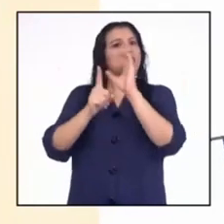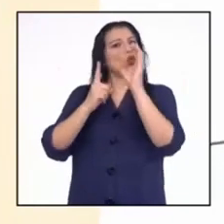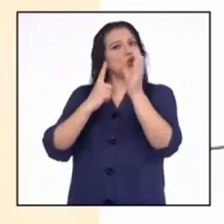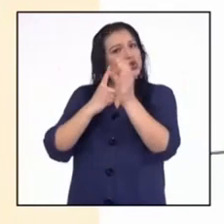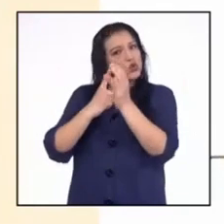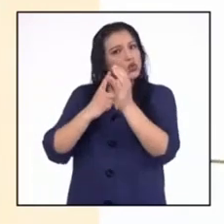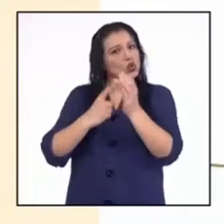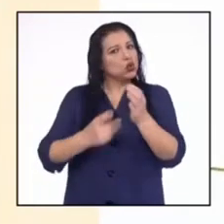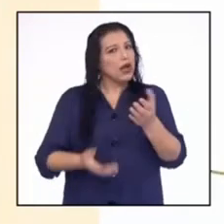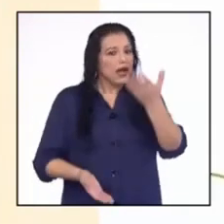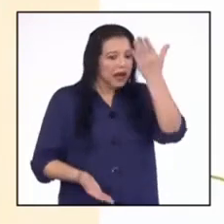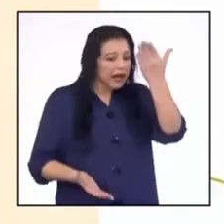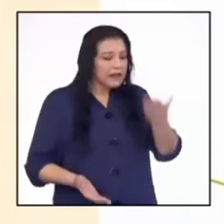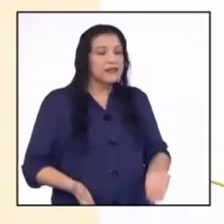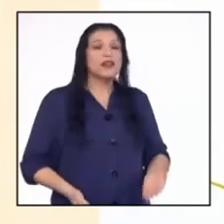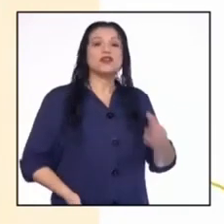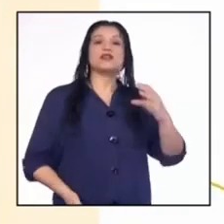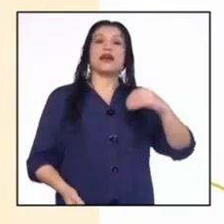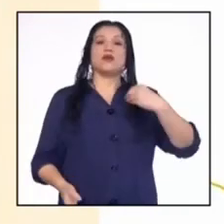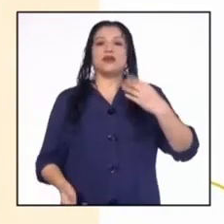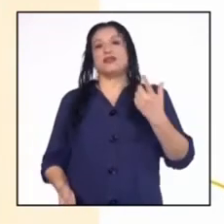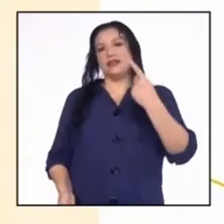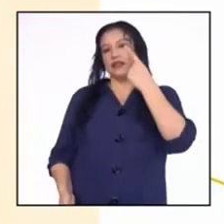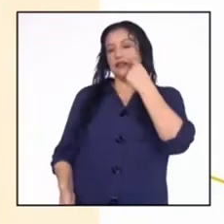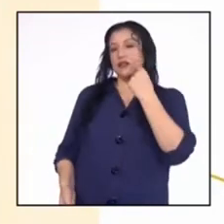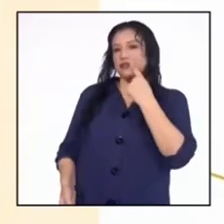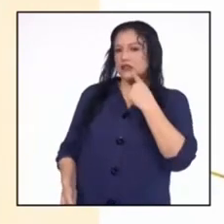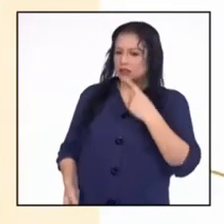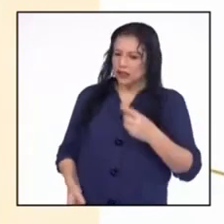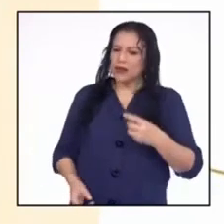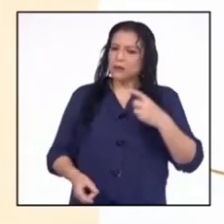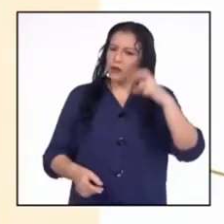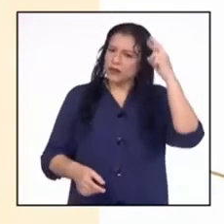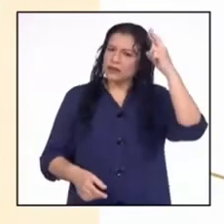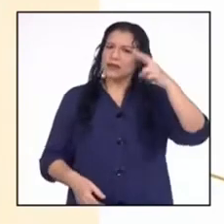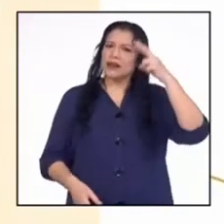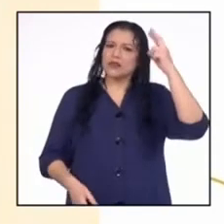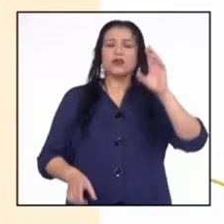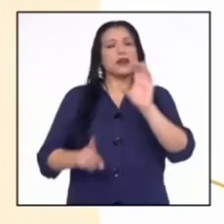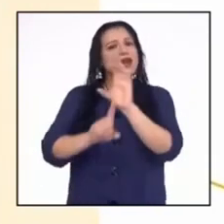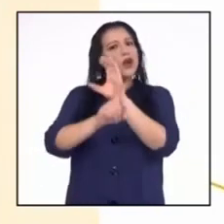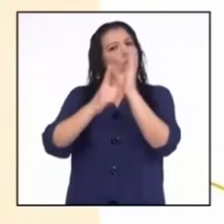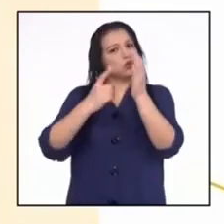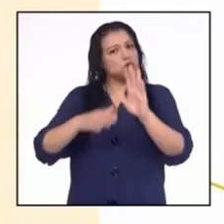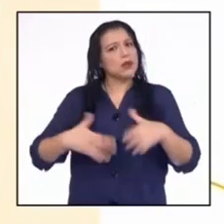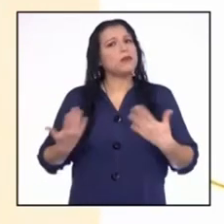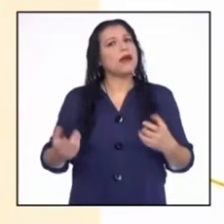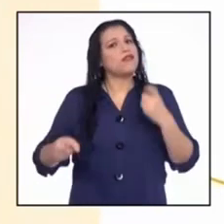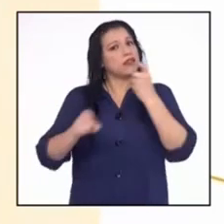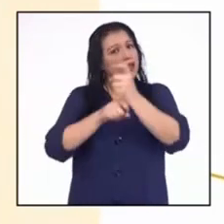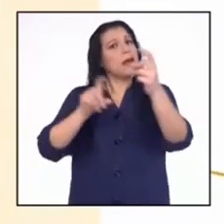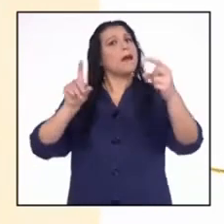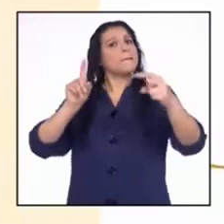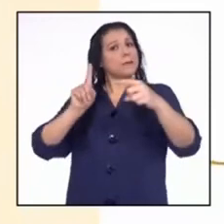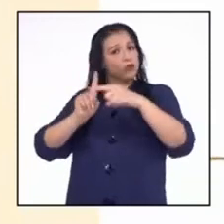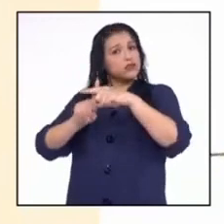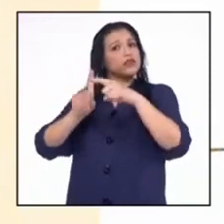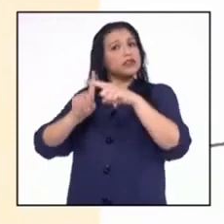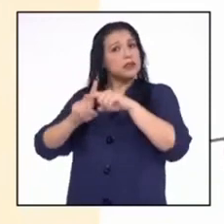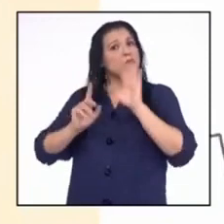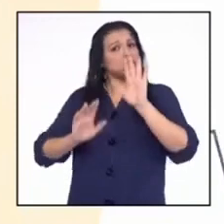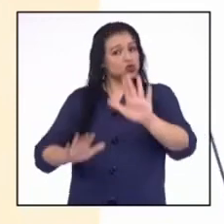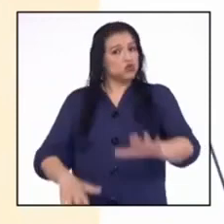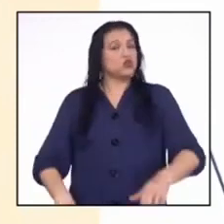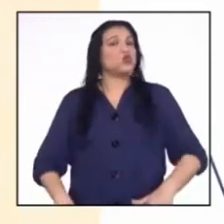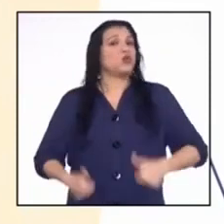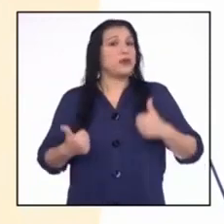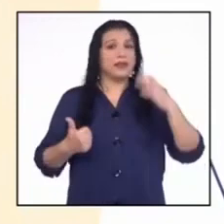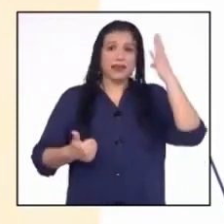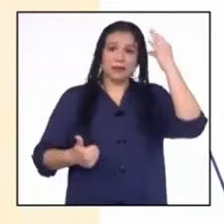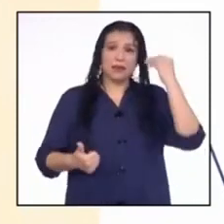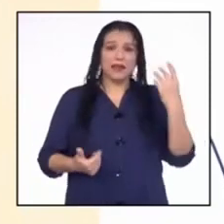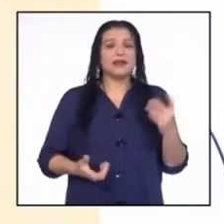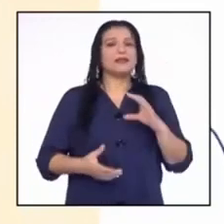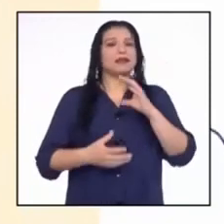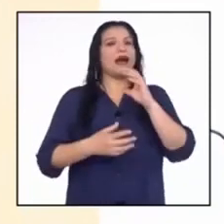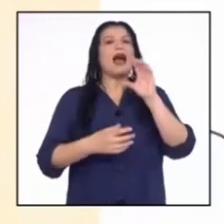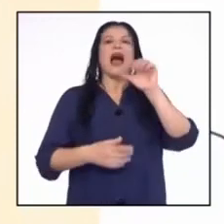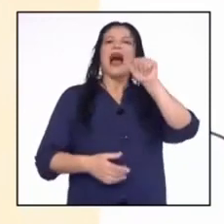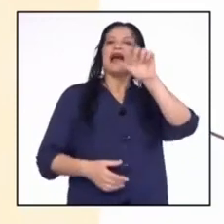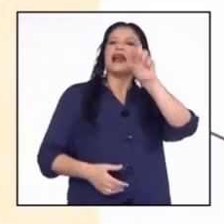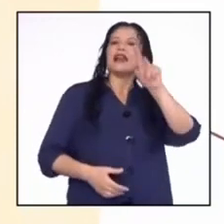quienes son las y los adolescentes y precisamente la cultura puede afectar positivamente sus vivencias. Araníbar